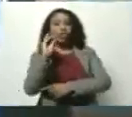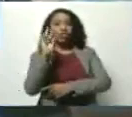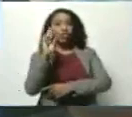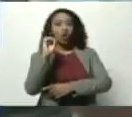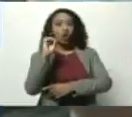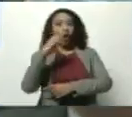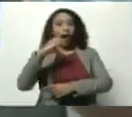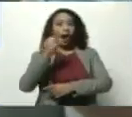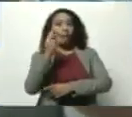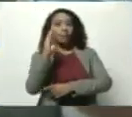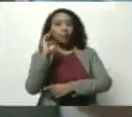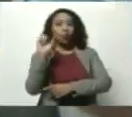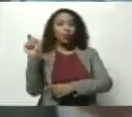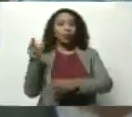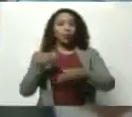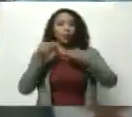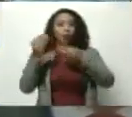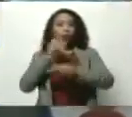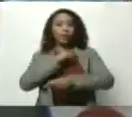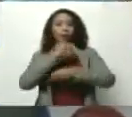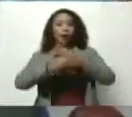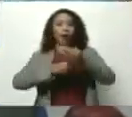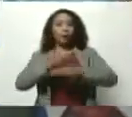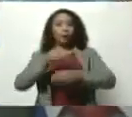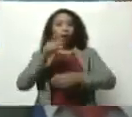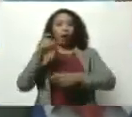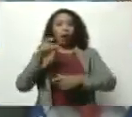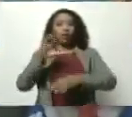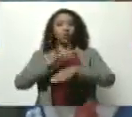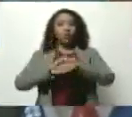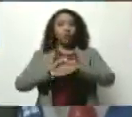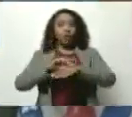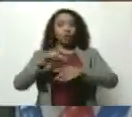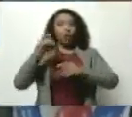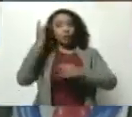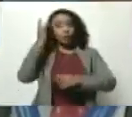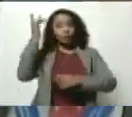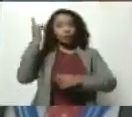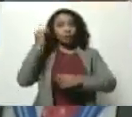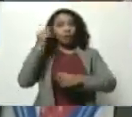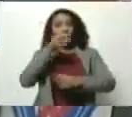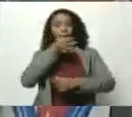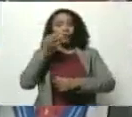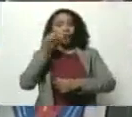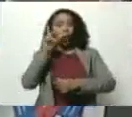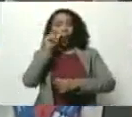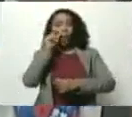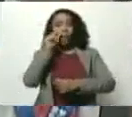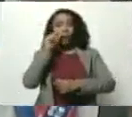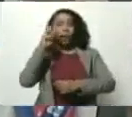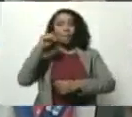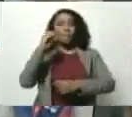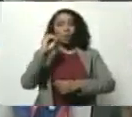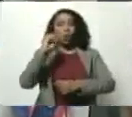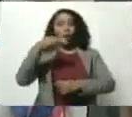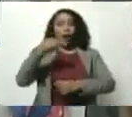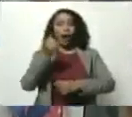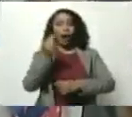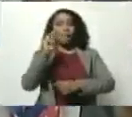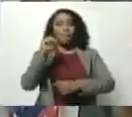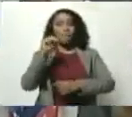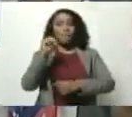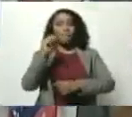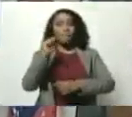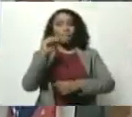rector al que confieren el doctorado honoris causa a su excelencia muhammad marquina con una